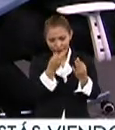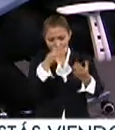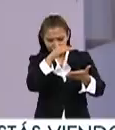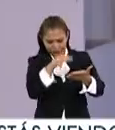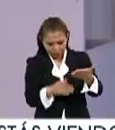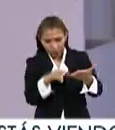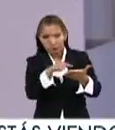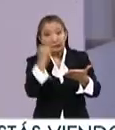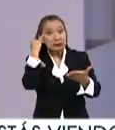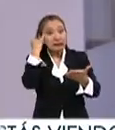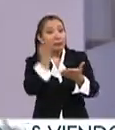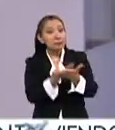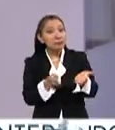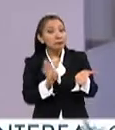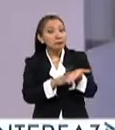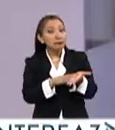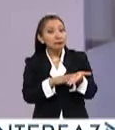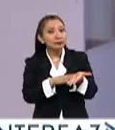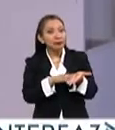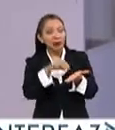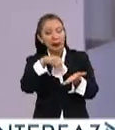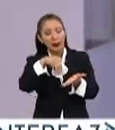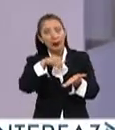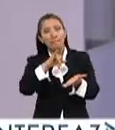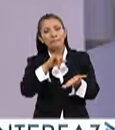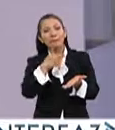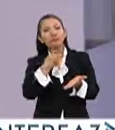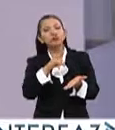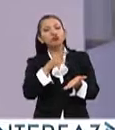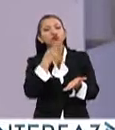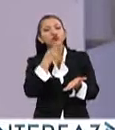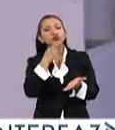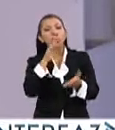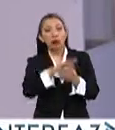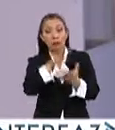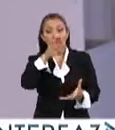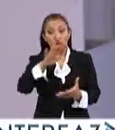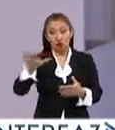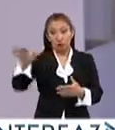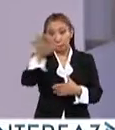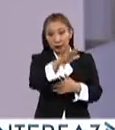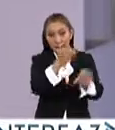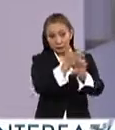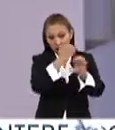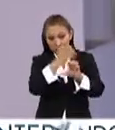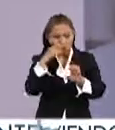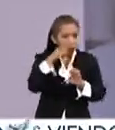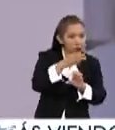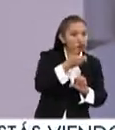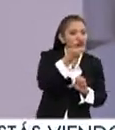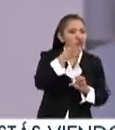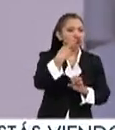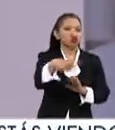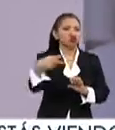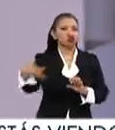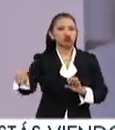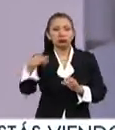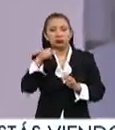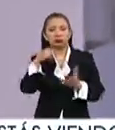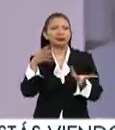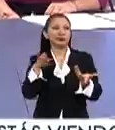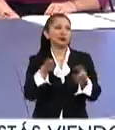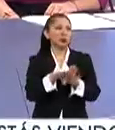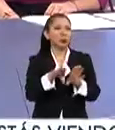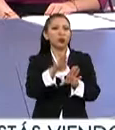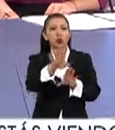que es el indígena bilingüe, el MIBU, que lo aplicamos mayoritariamente en los estados que tradicionalmente se ubican